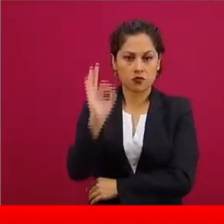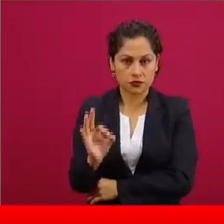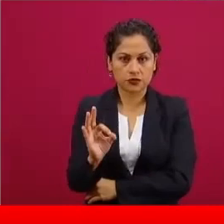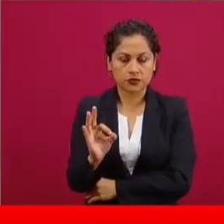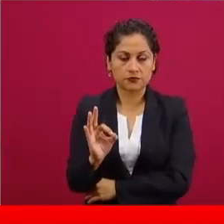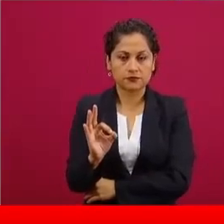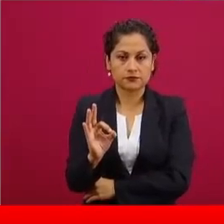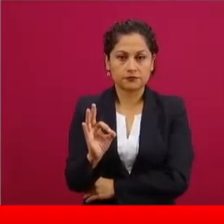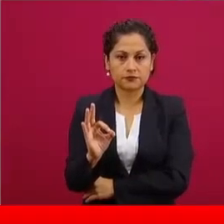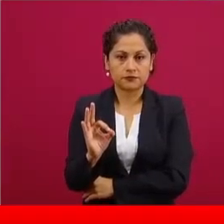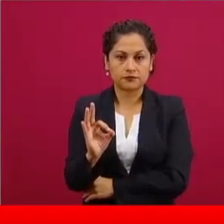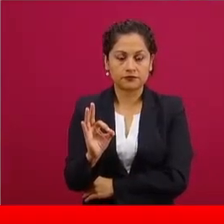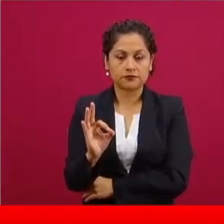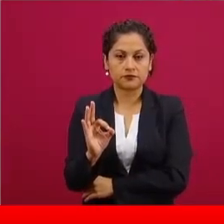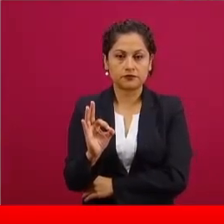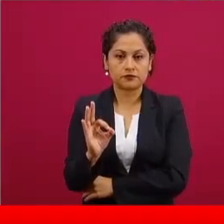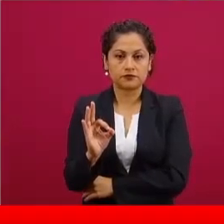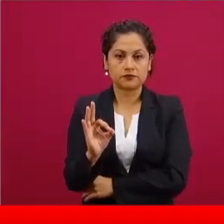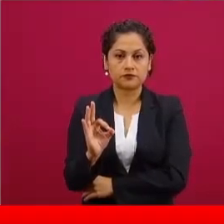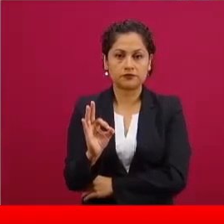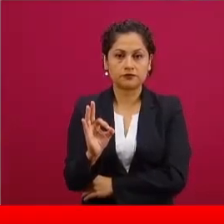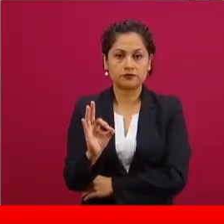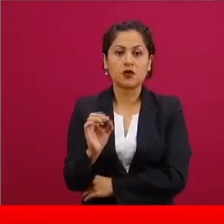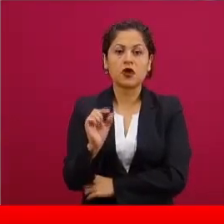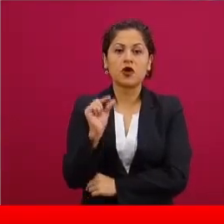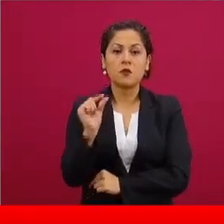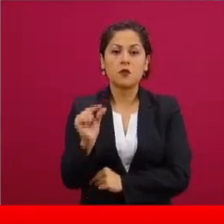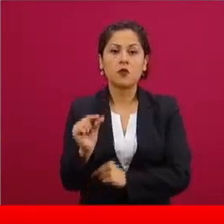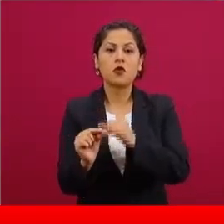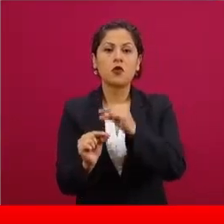de manera progresiva